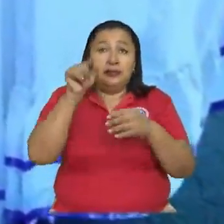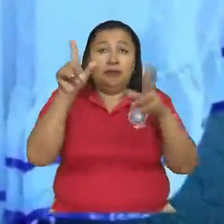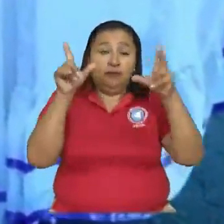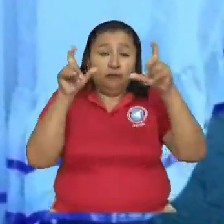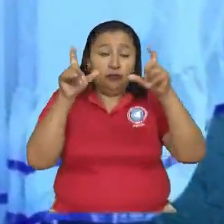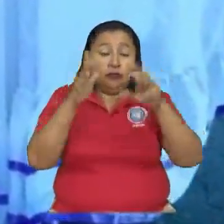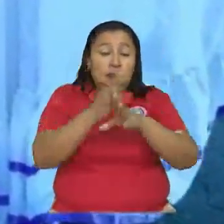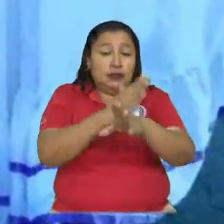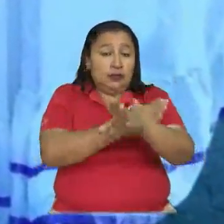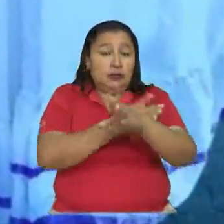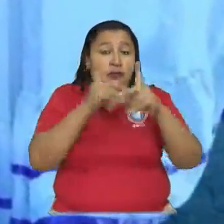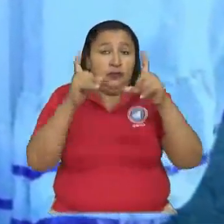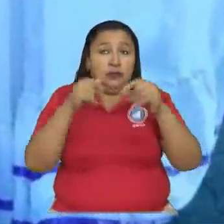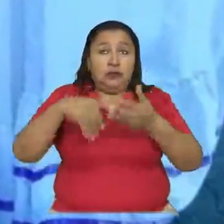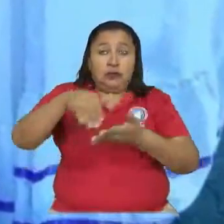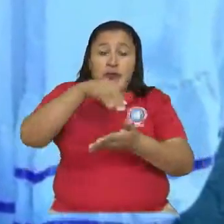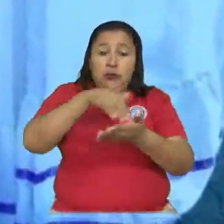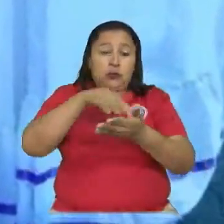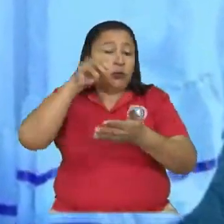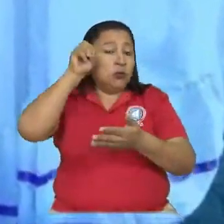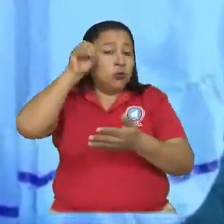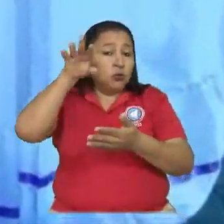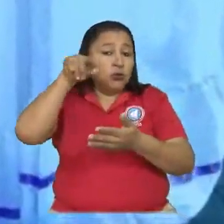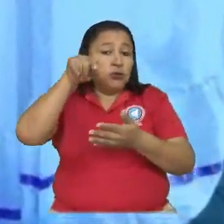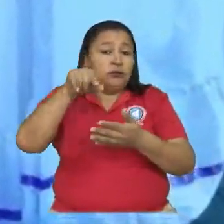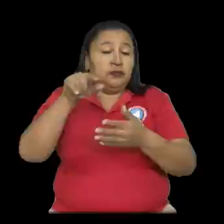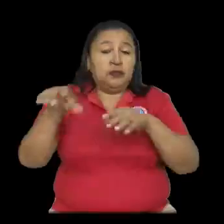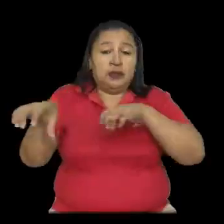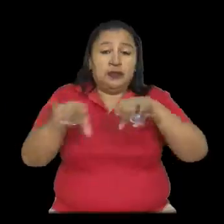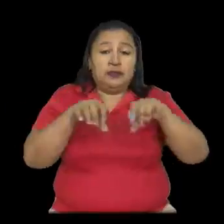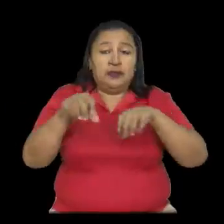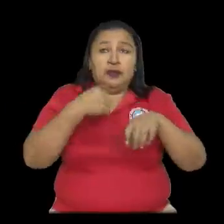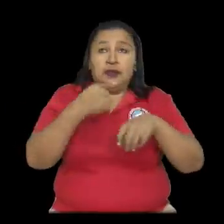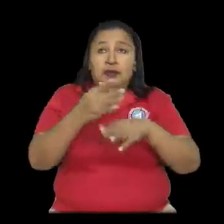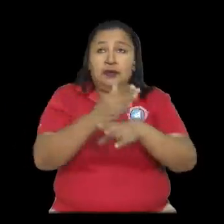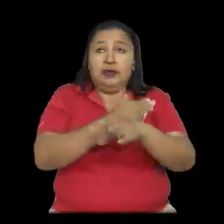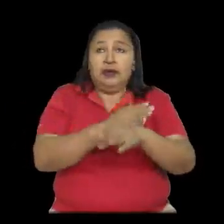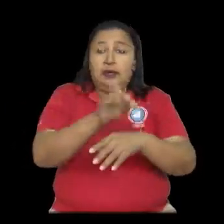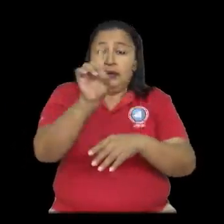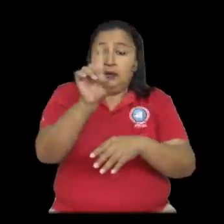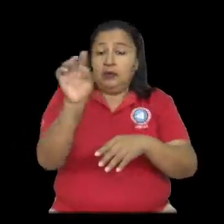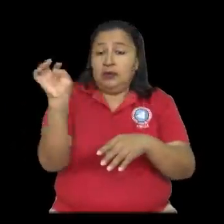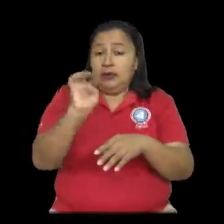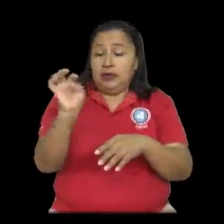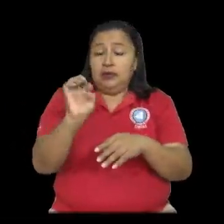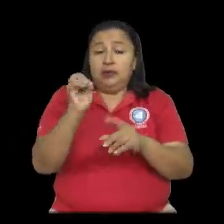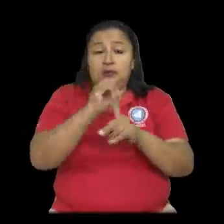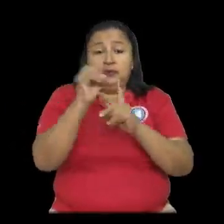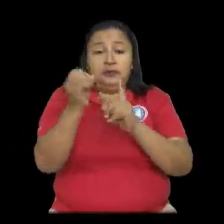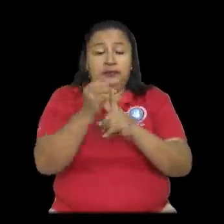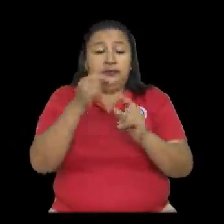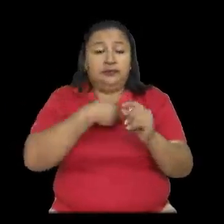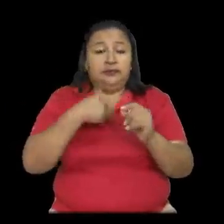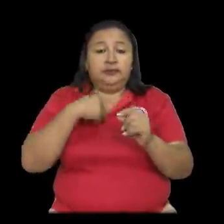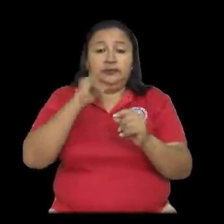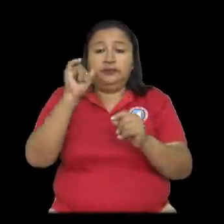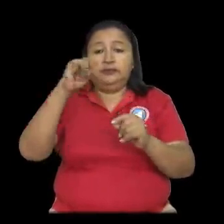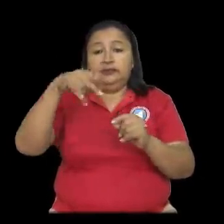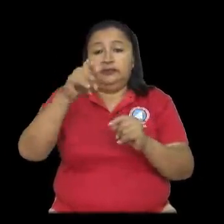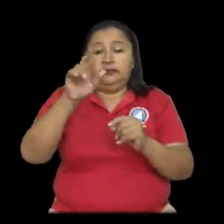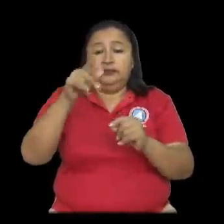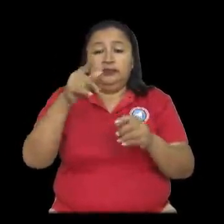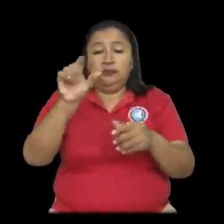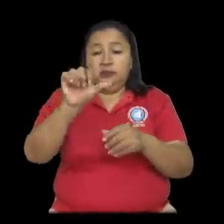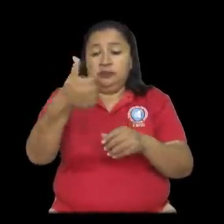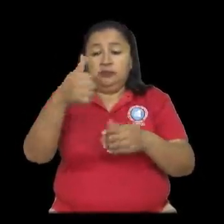las anteriores son de los centros turísticos, ¿verdad? El evento que comentaba el 1 de enero que organizamos desde Intur en los 6